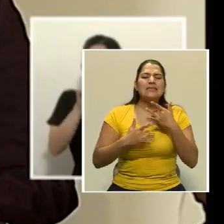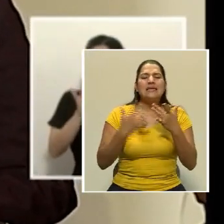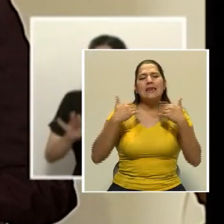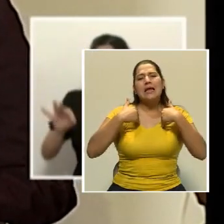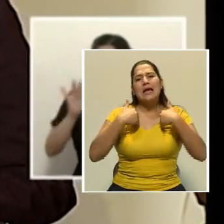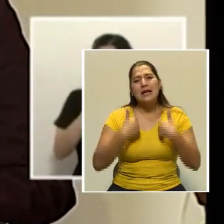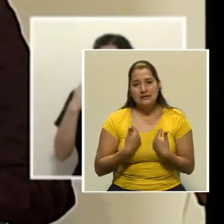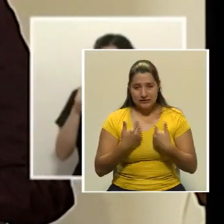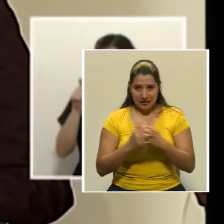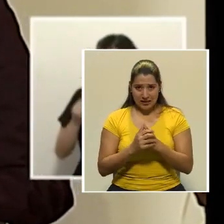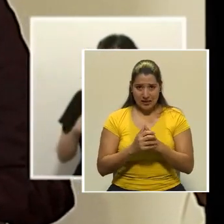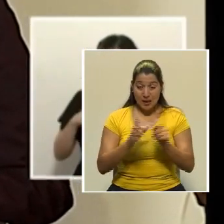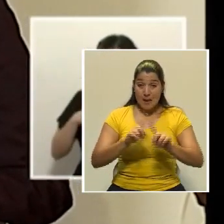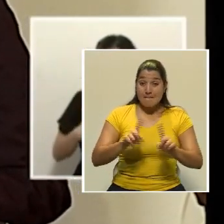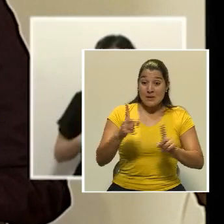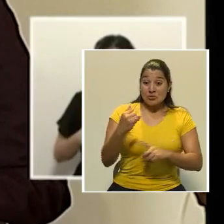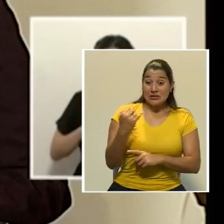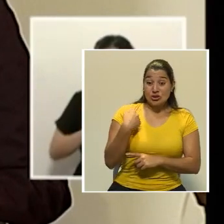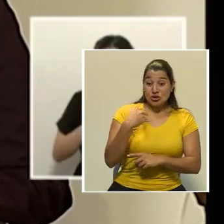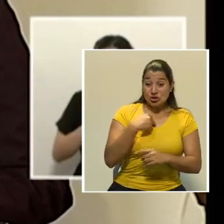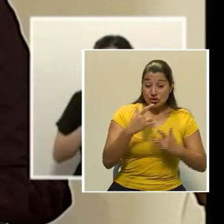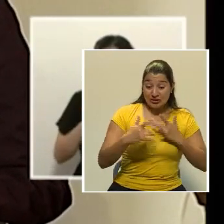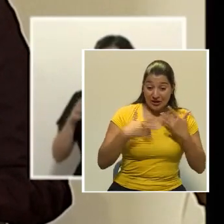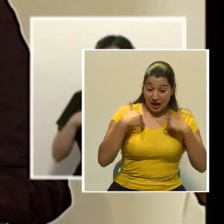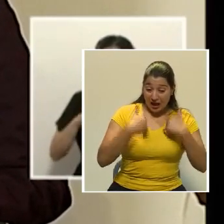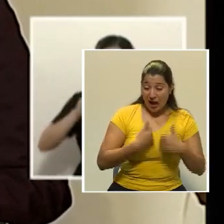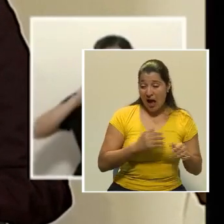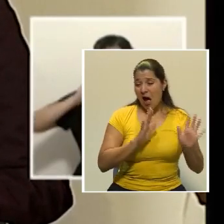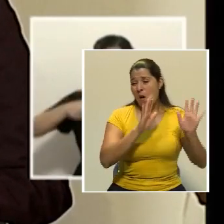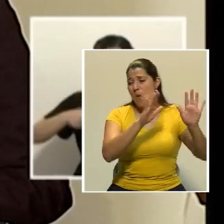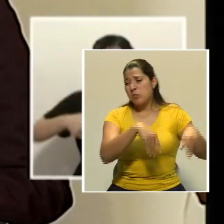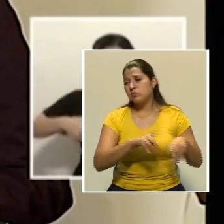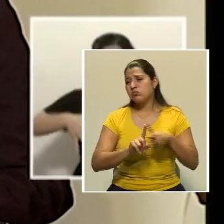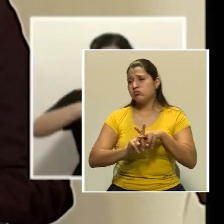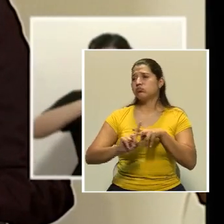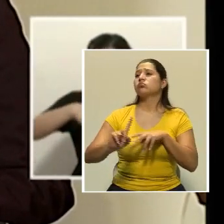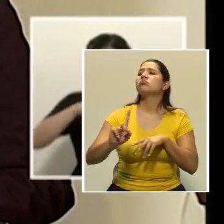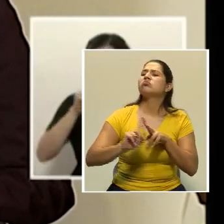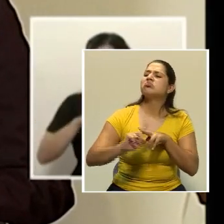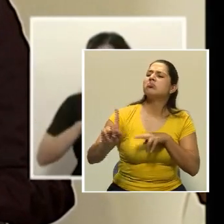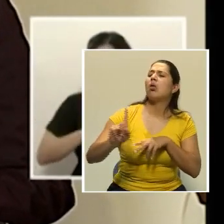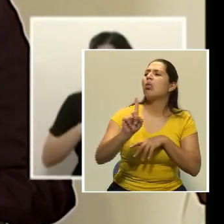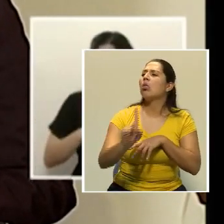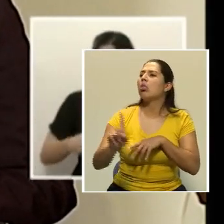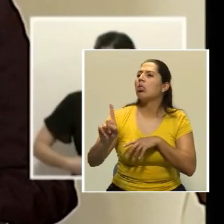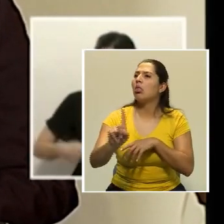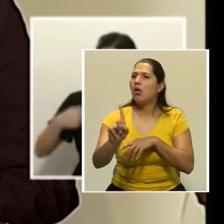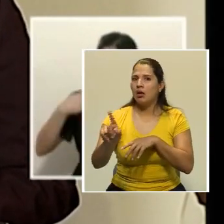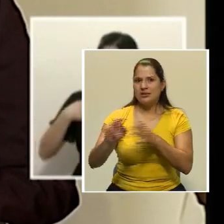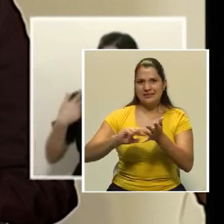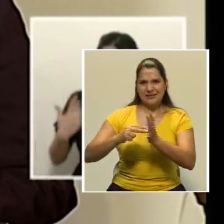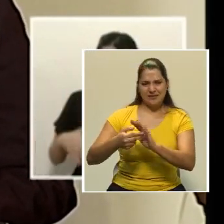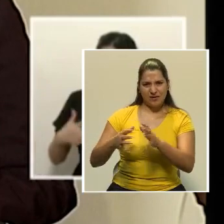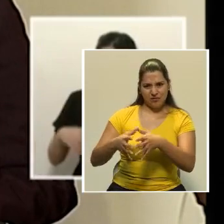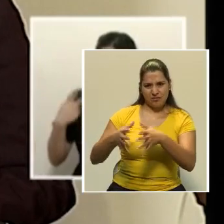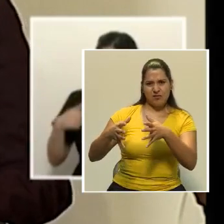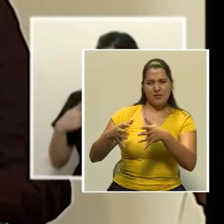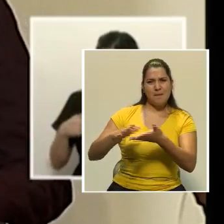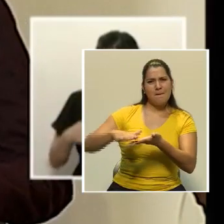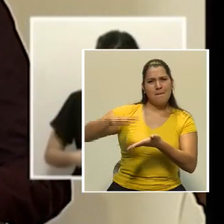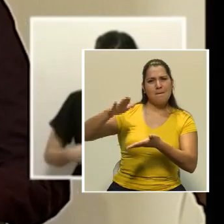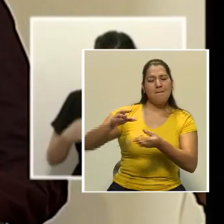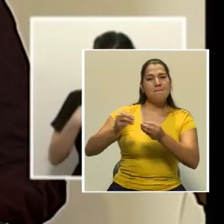cuando ese cansancio lleva al rompimiento de las burbujas sociales, estamos hablando justamente de vidas que están comprometiéndose. Y no las